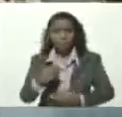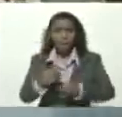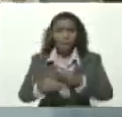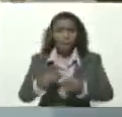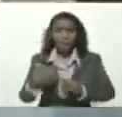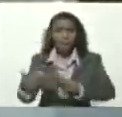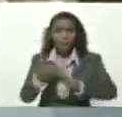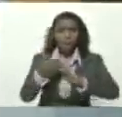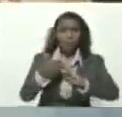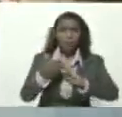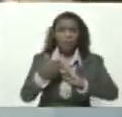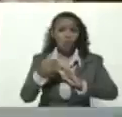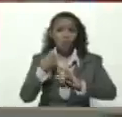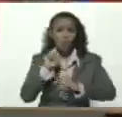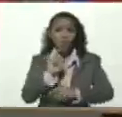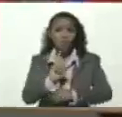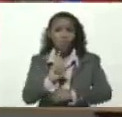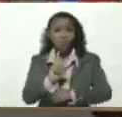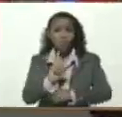unos